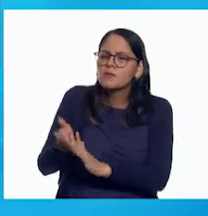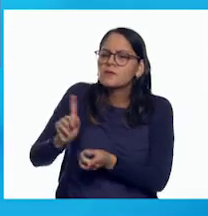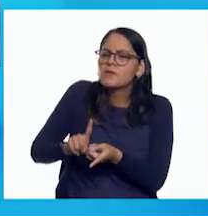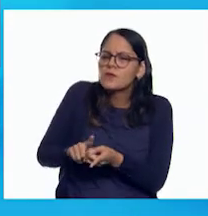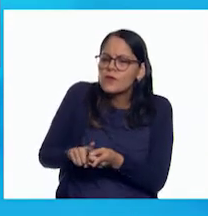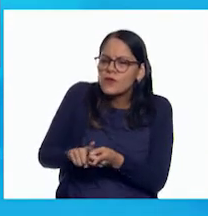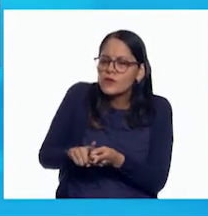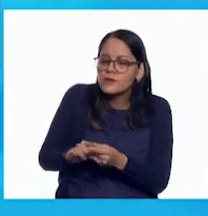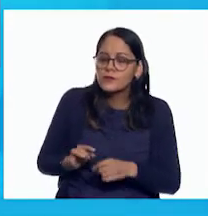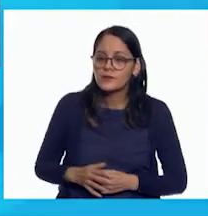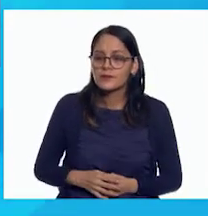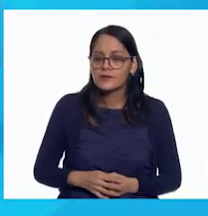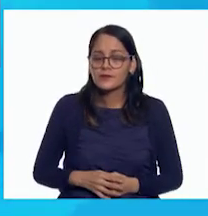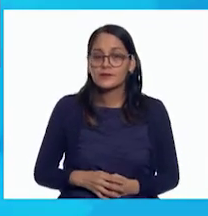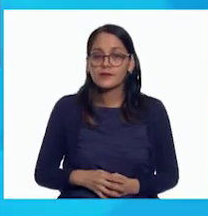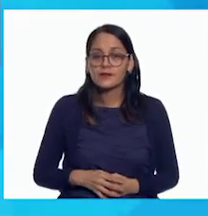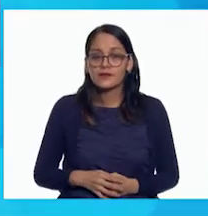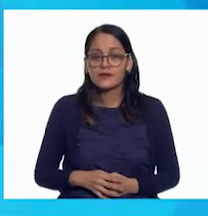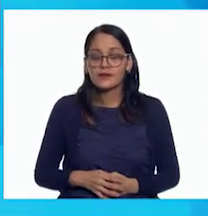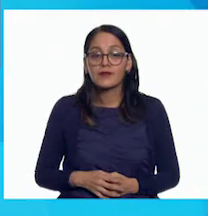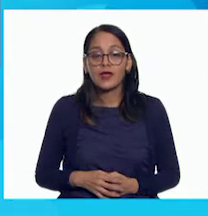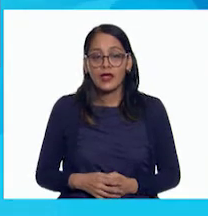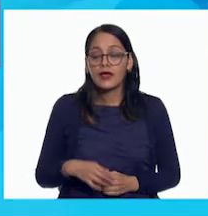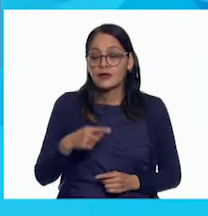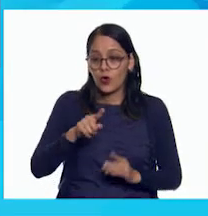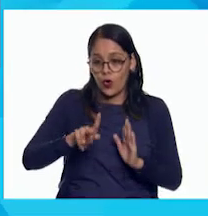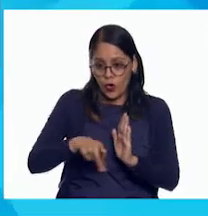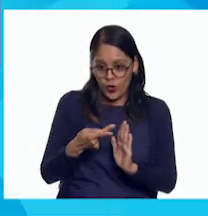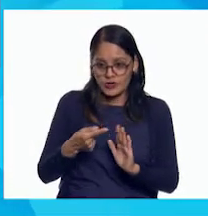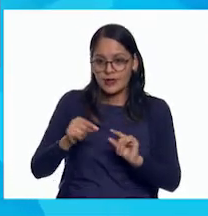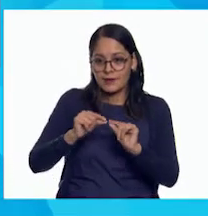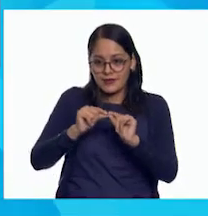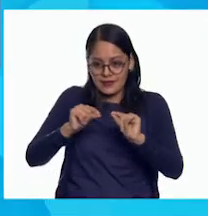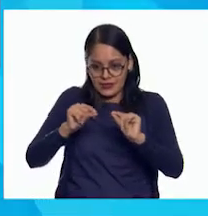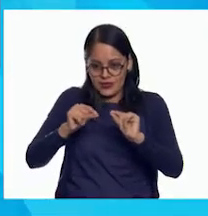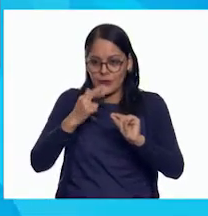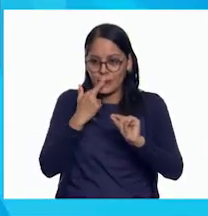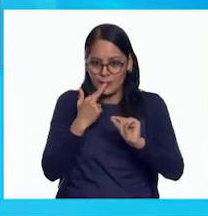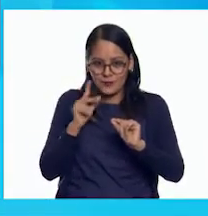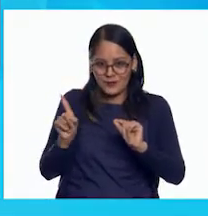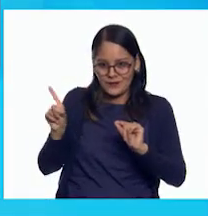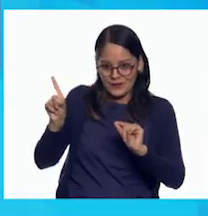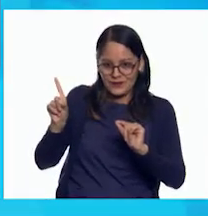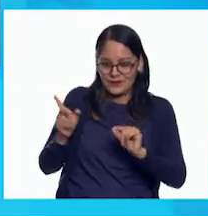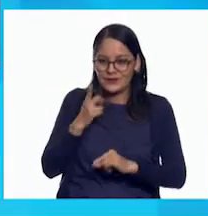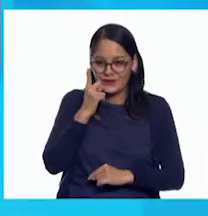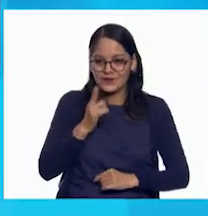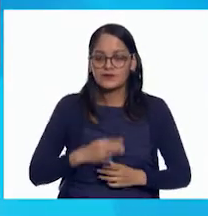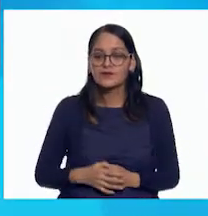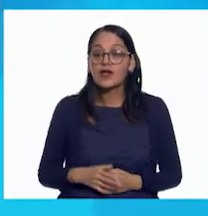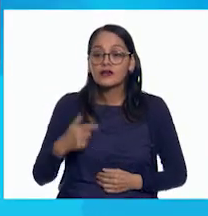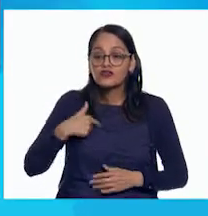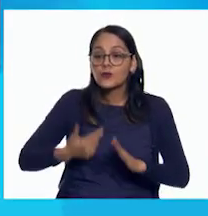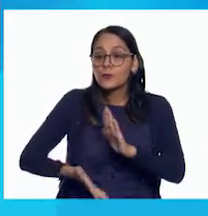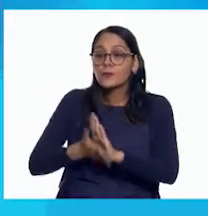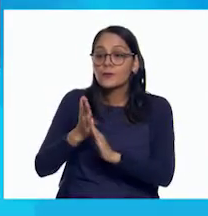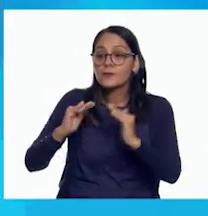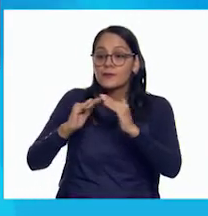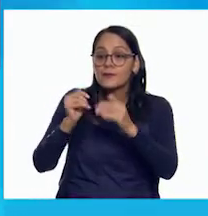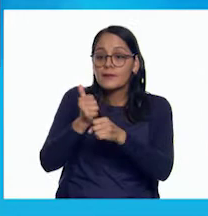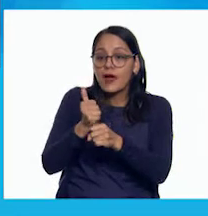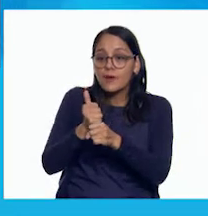niña?, le preguntó el lobo. Vuelve a marcar con otro guión y dice: voy a ver a mi abuelita que está